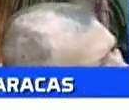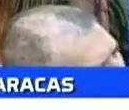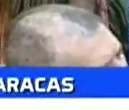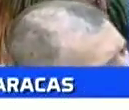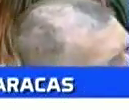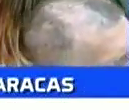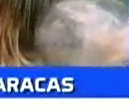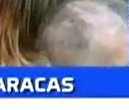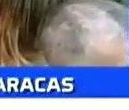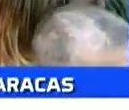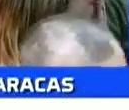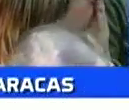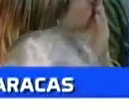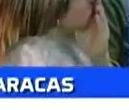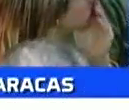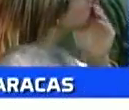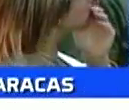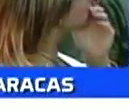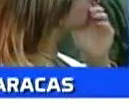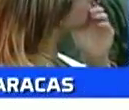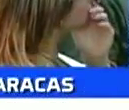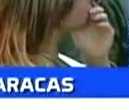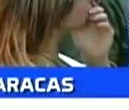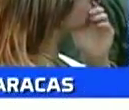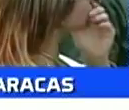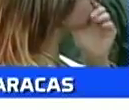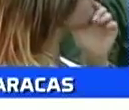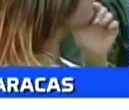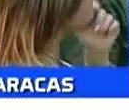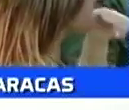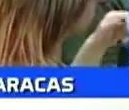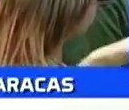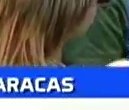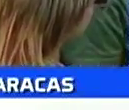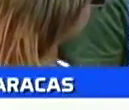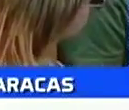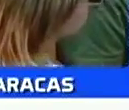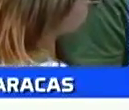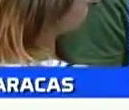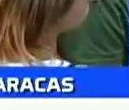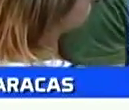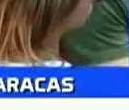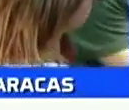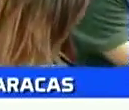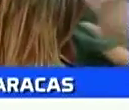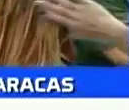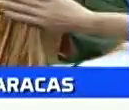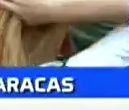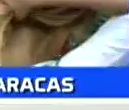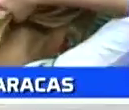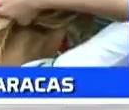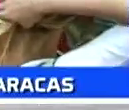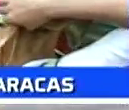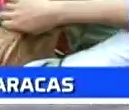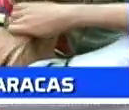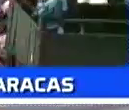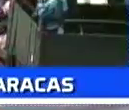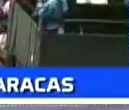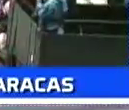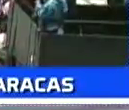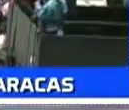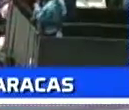al norte del Palacio Federal Legislativo, muy cerca de las dos cámaras de la